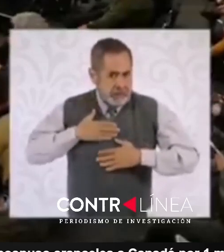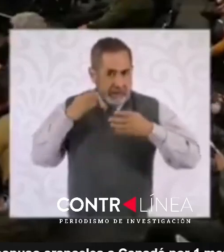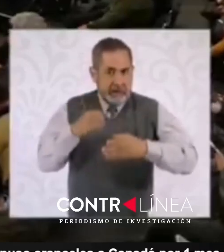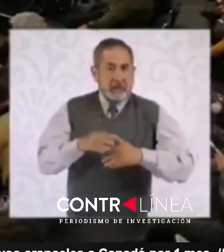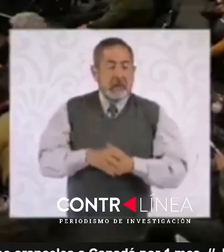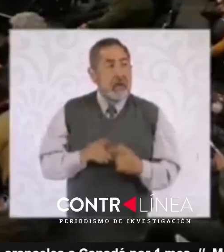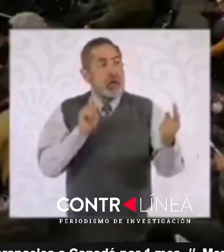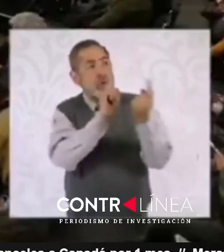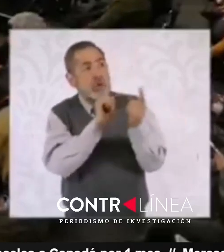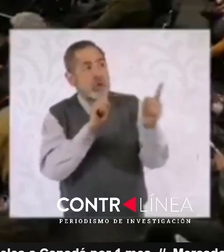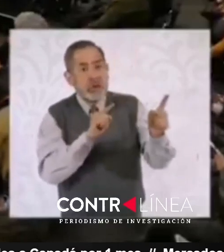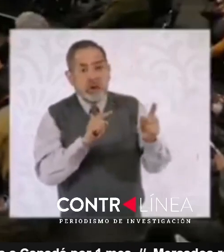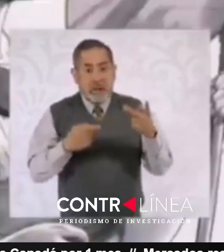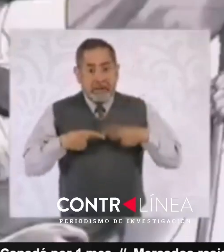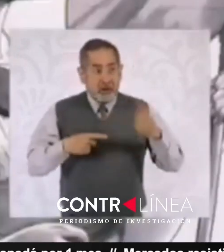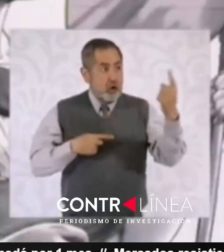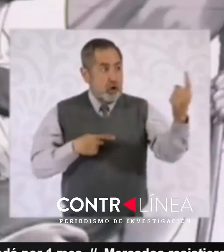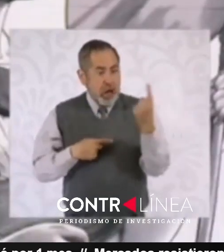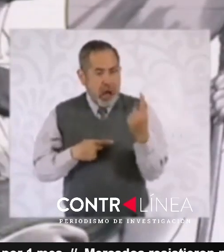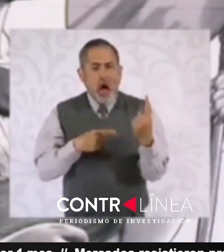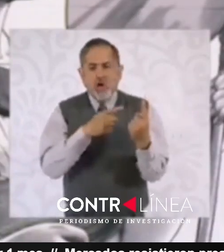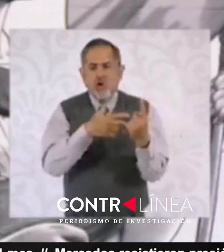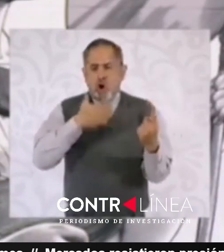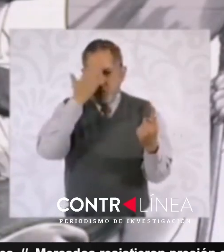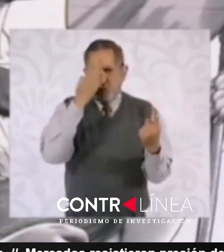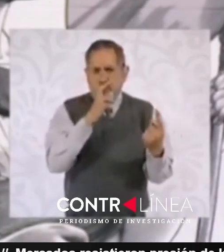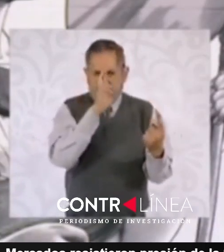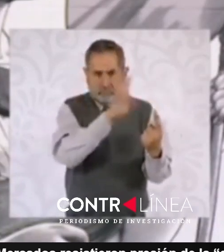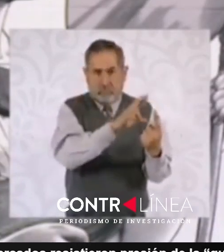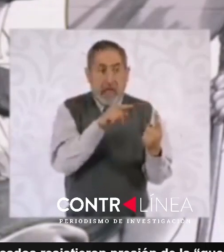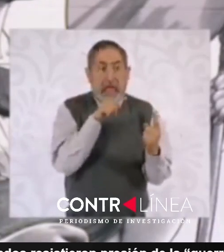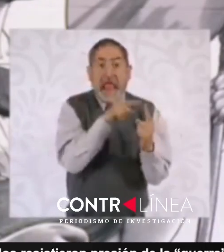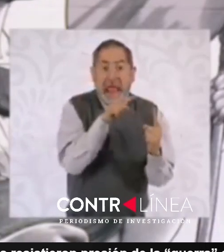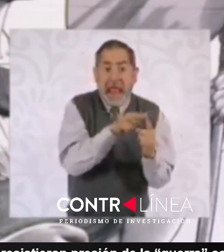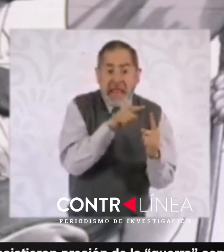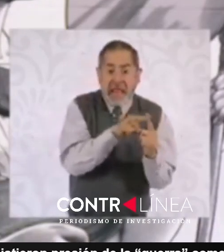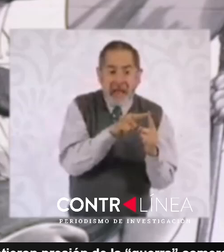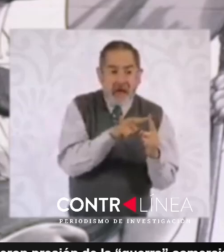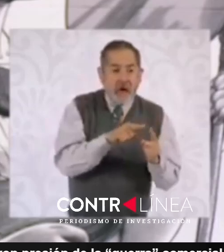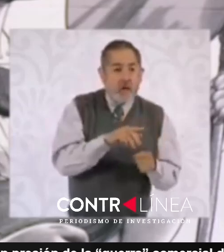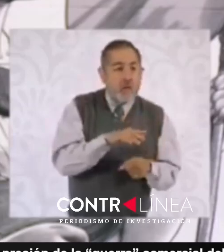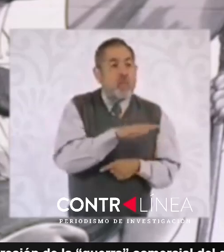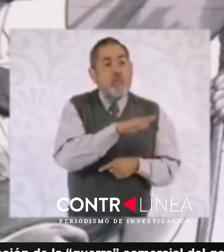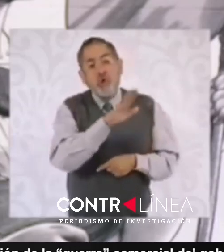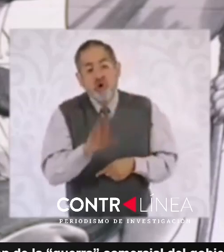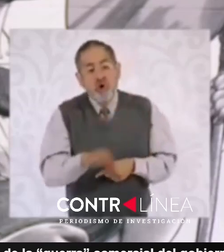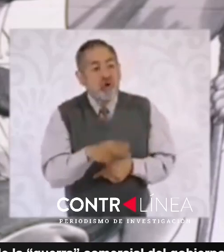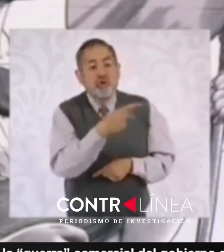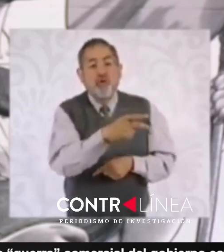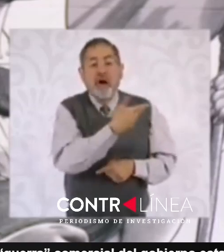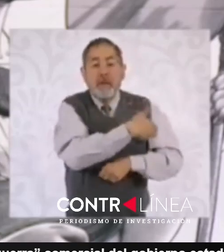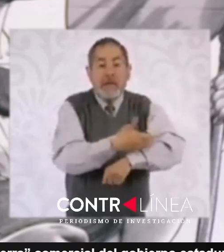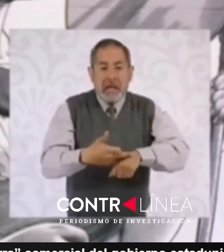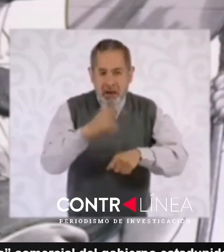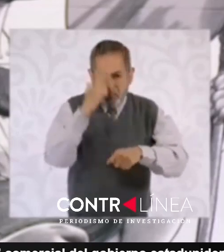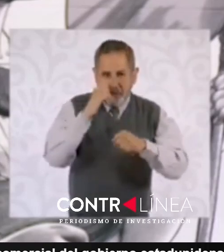es un hombre al que yo respeto mucho, que perdió parte de su familia cuando fue aquel atentado en las Torres Gemelas,